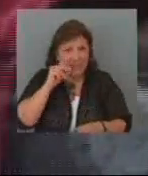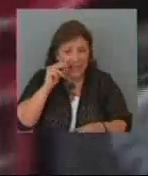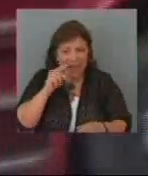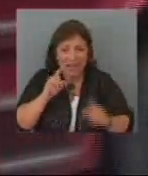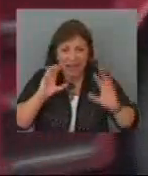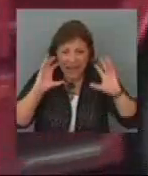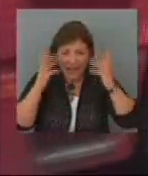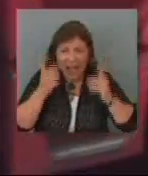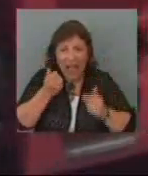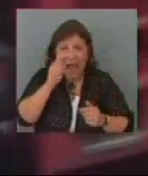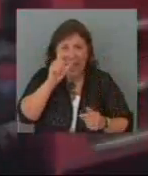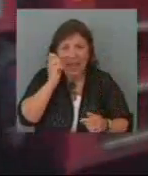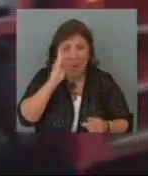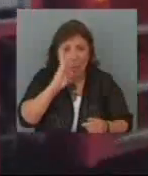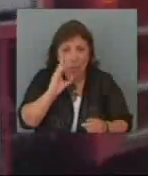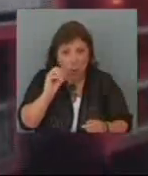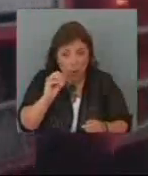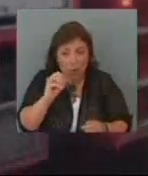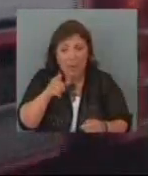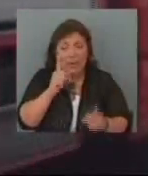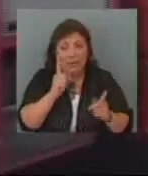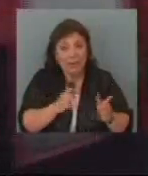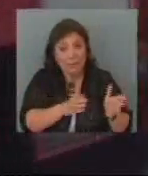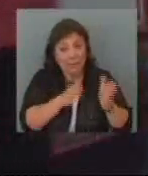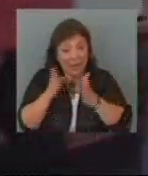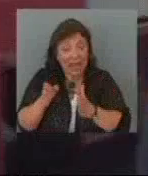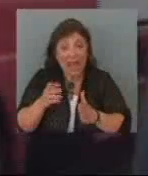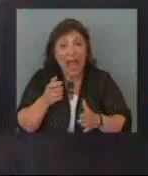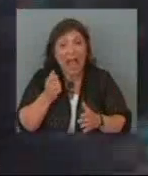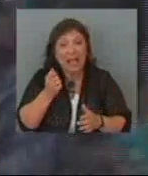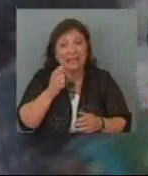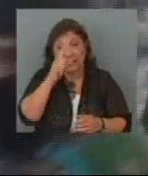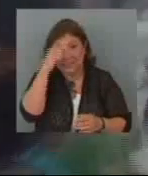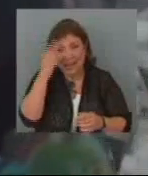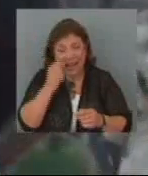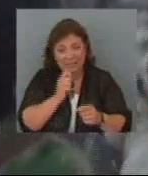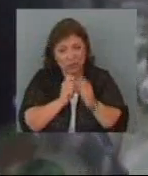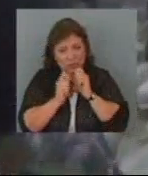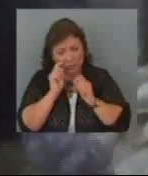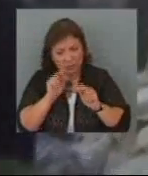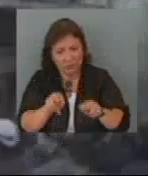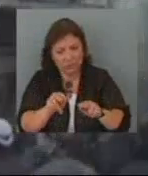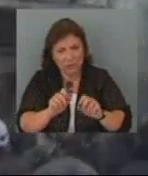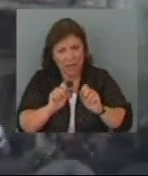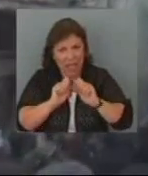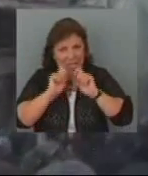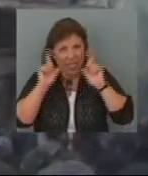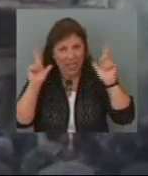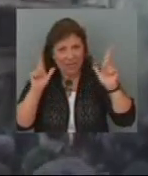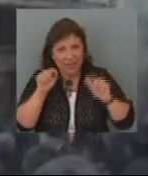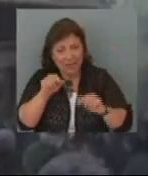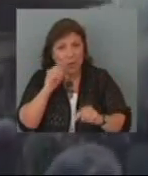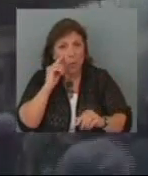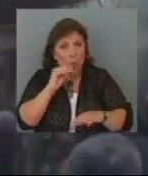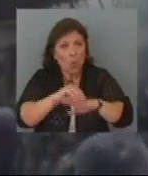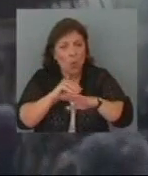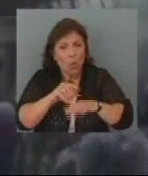de la ciudad de Alepo, al tiempo que las agencias internacionales advierten sobre la peor crisis humanitaria en